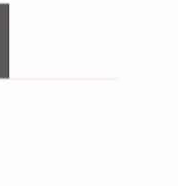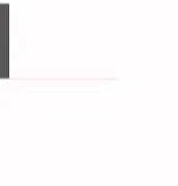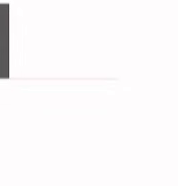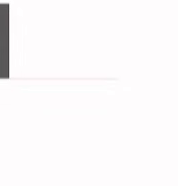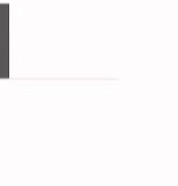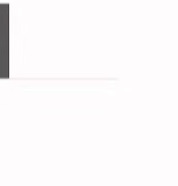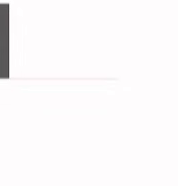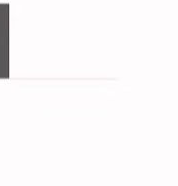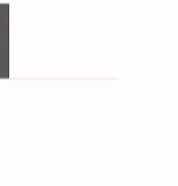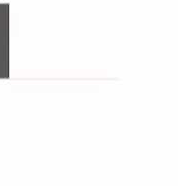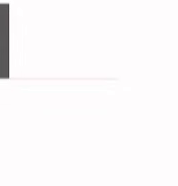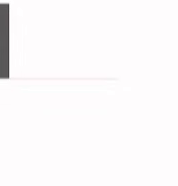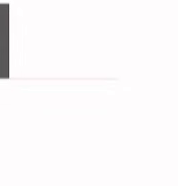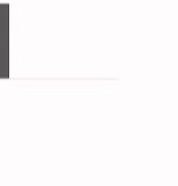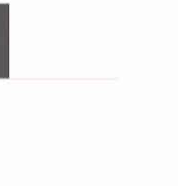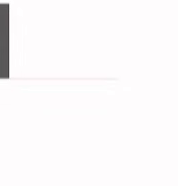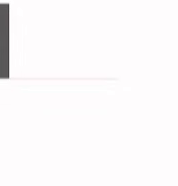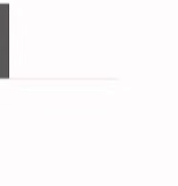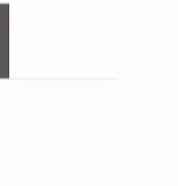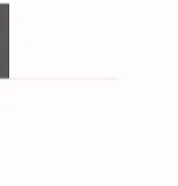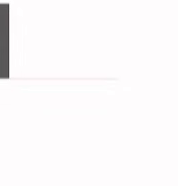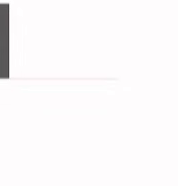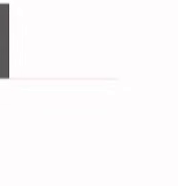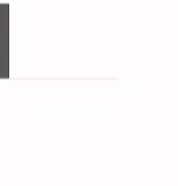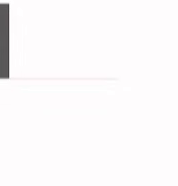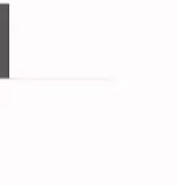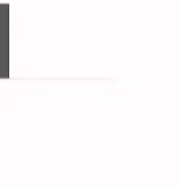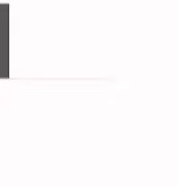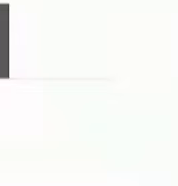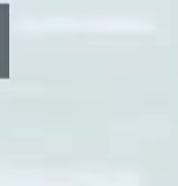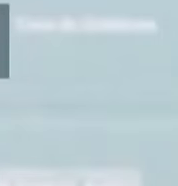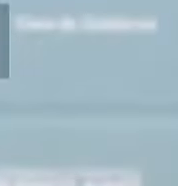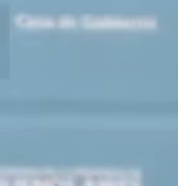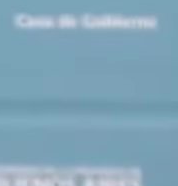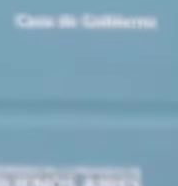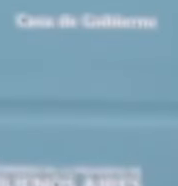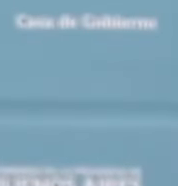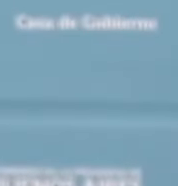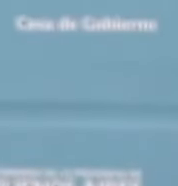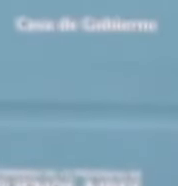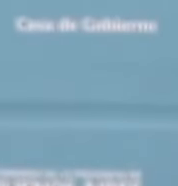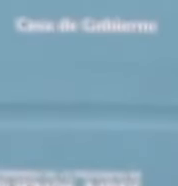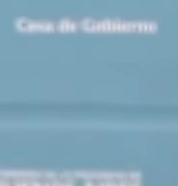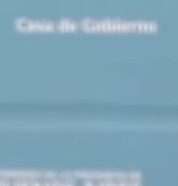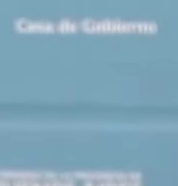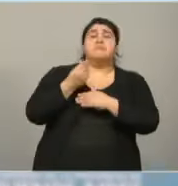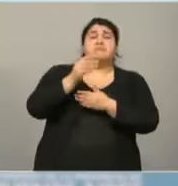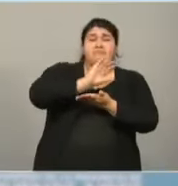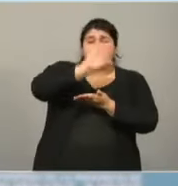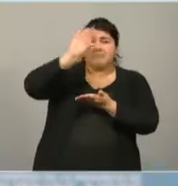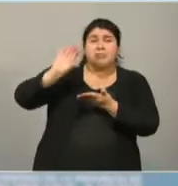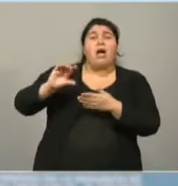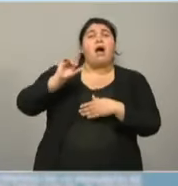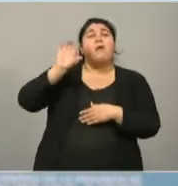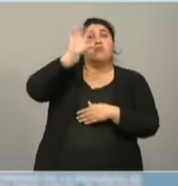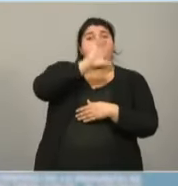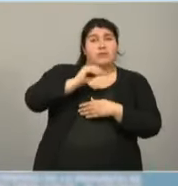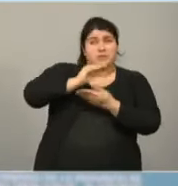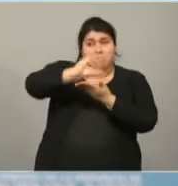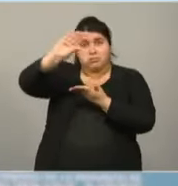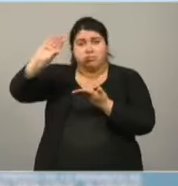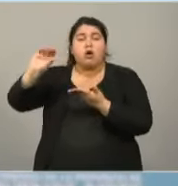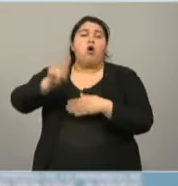recaudan nación y distribuye de forma automática a las provincias pero sin embargo los recursos que no son